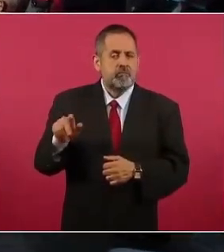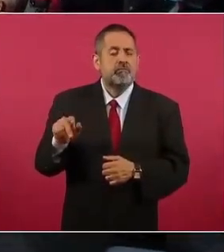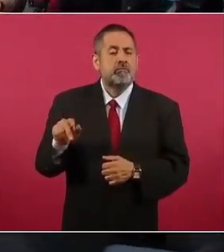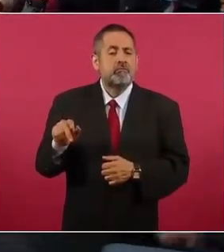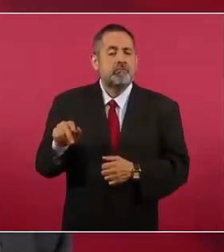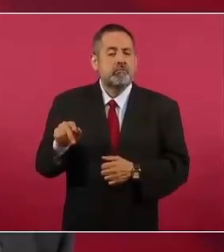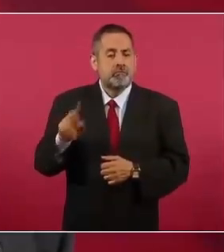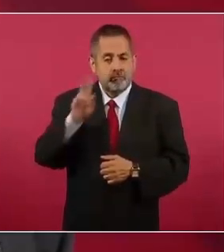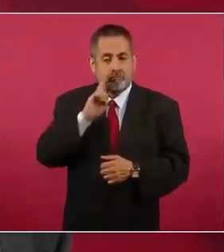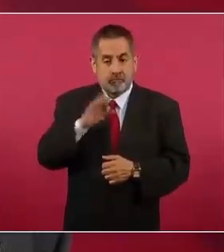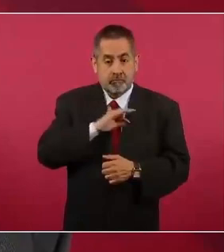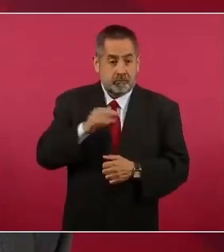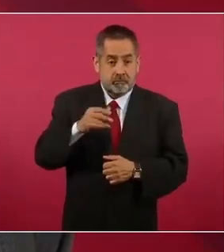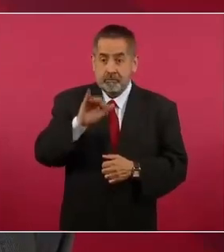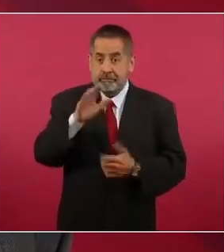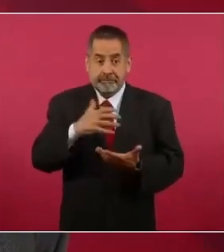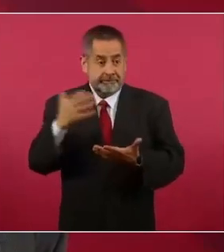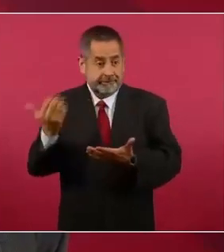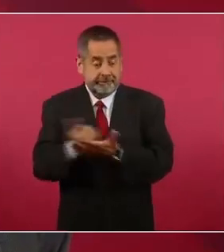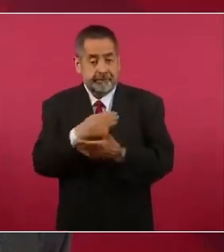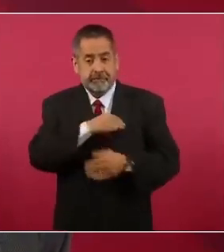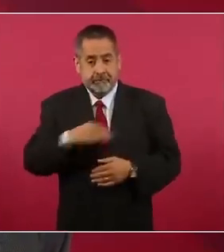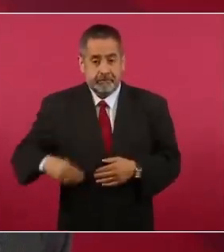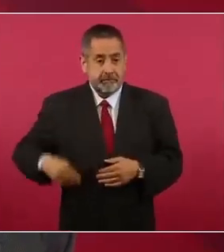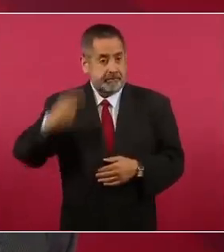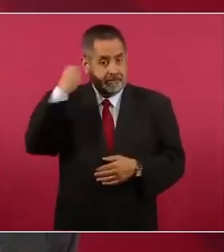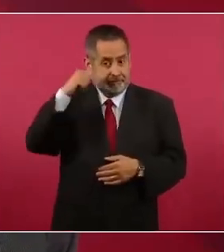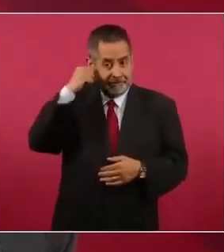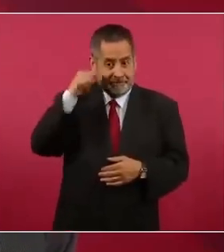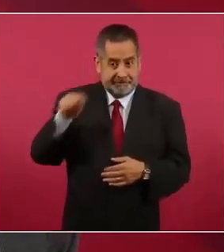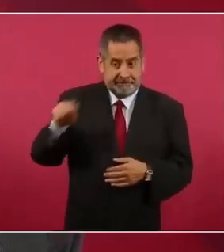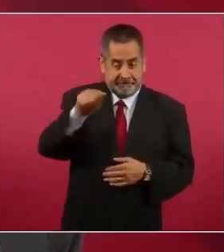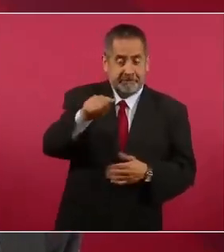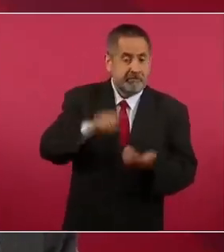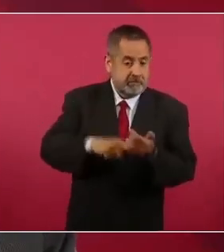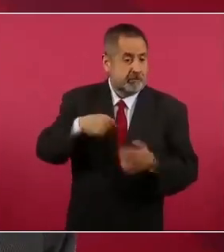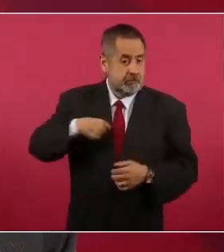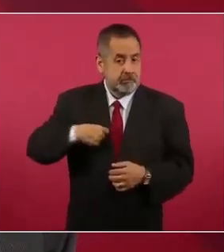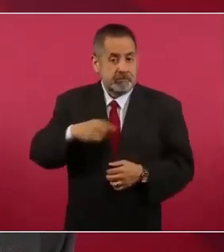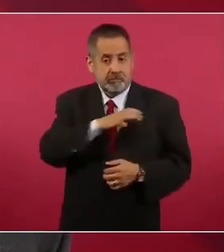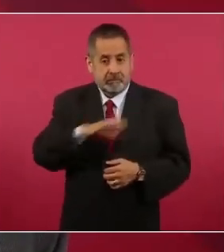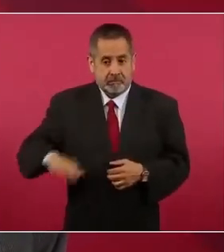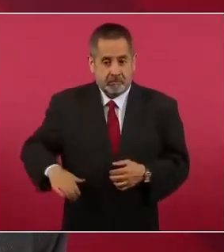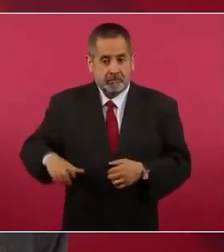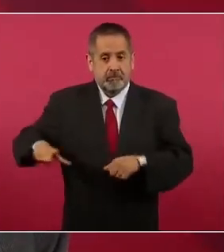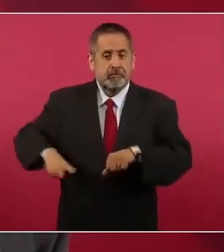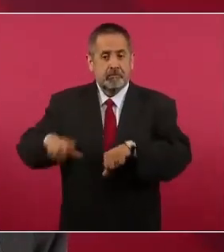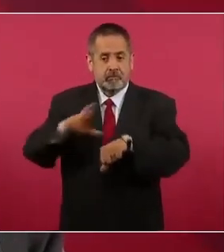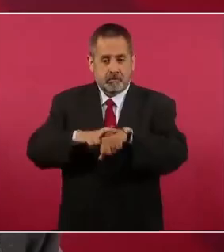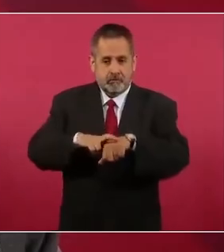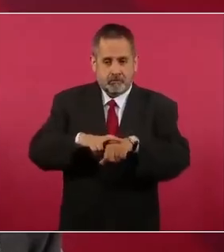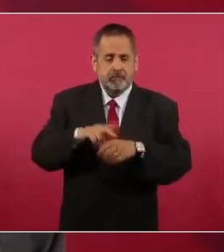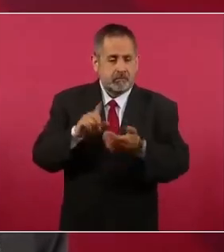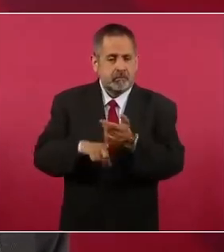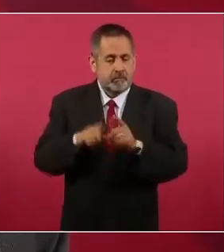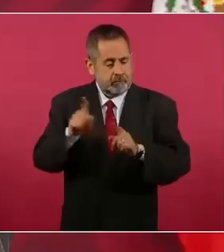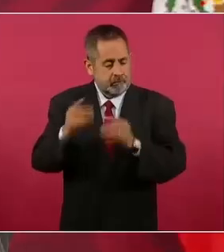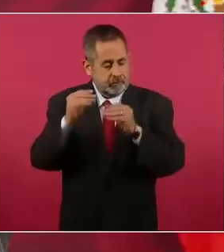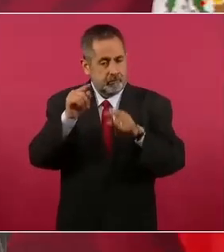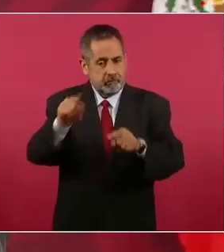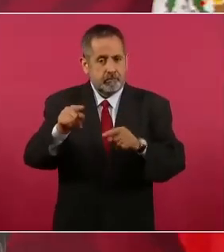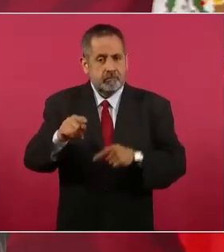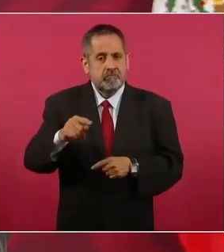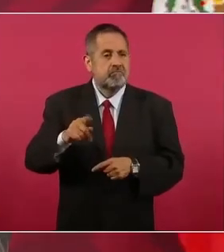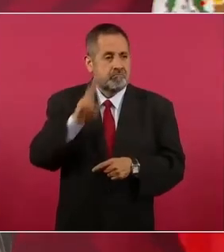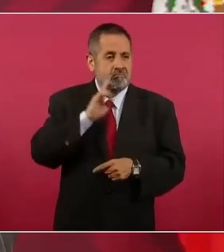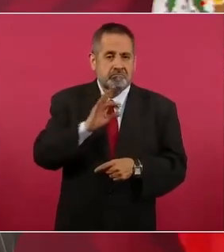teníamos posibilidad de ganar en varios municipios en Tabasco, yo era candidato a gobernador, pero sobre todo